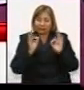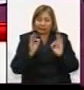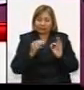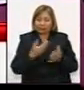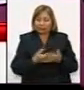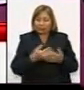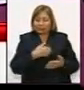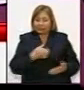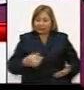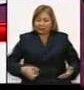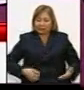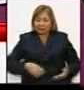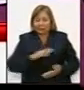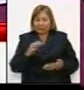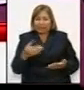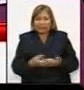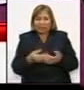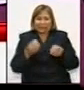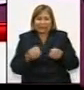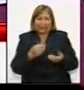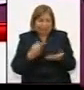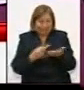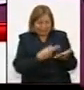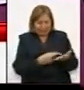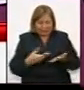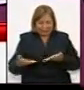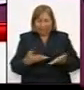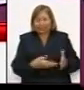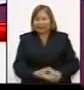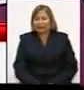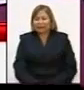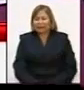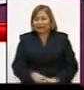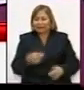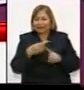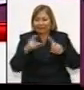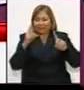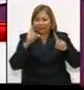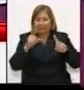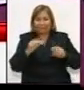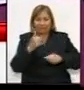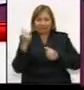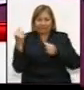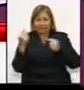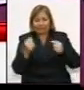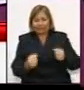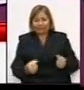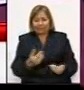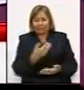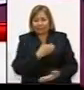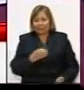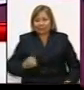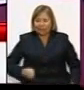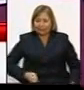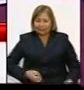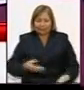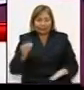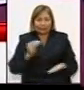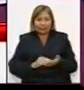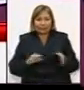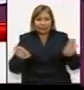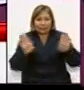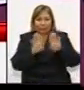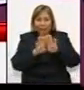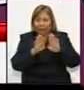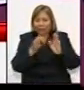Presidenta. Que se tome toro por las astas. Vamos a discutir. A diferencia de otros poderes del Estado donde las discusiones se dan a puerta cerrada,